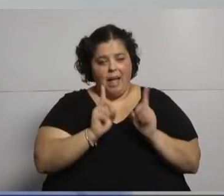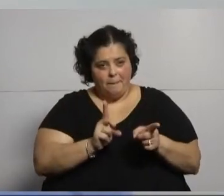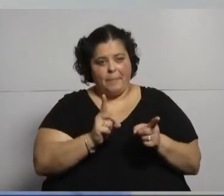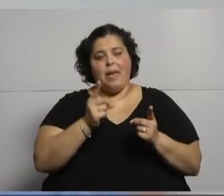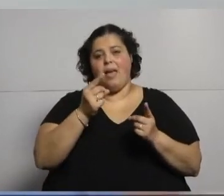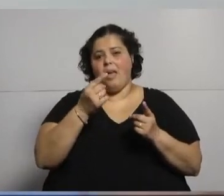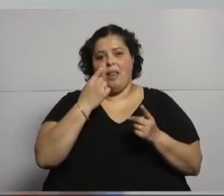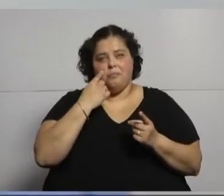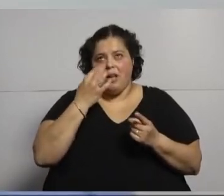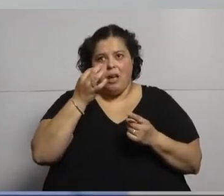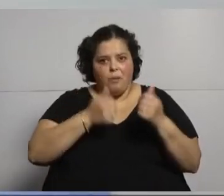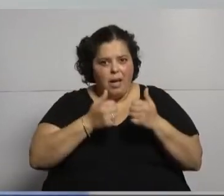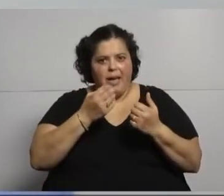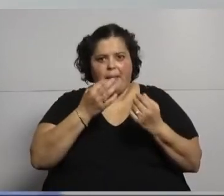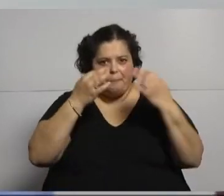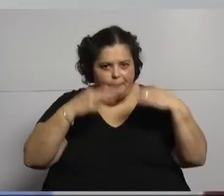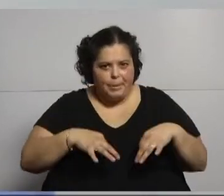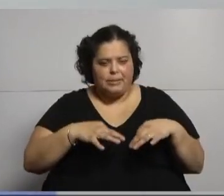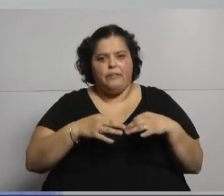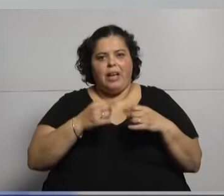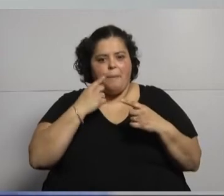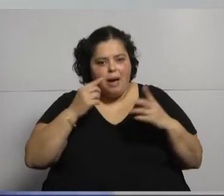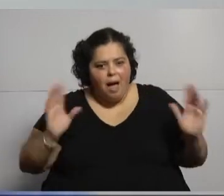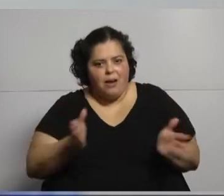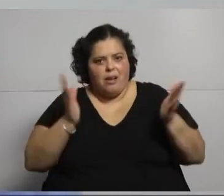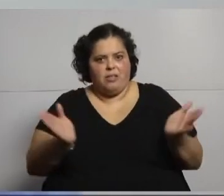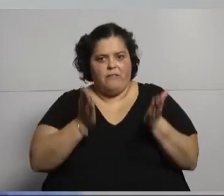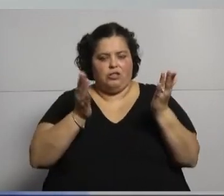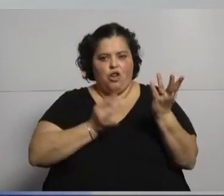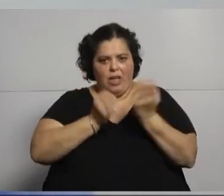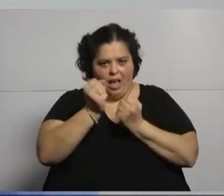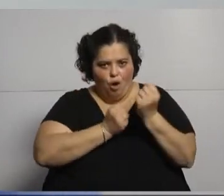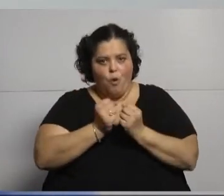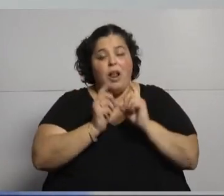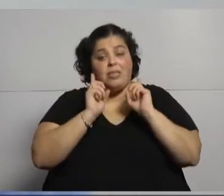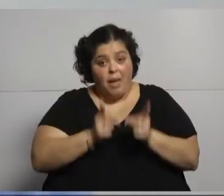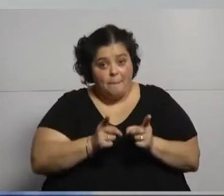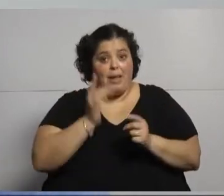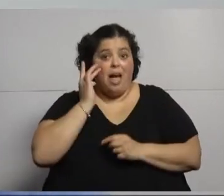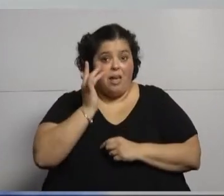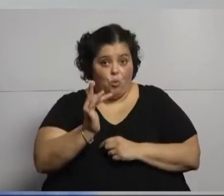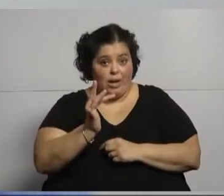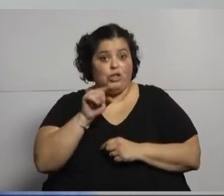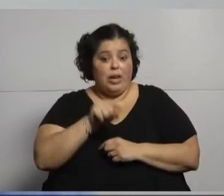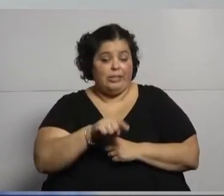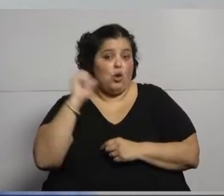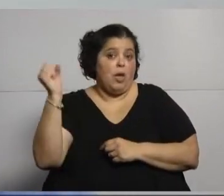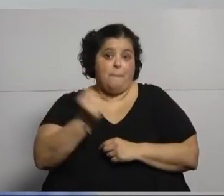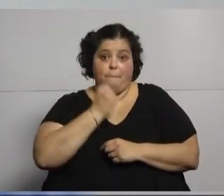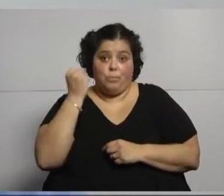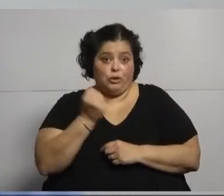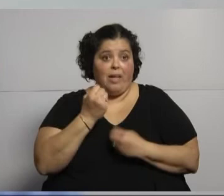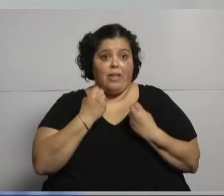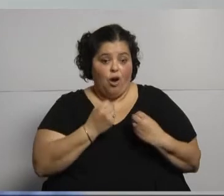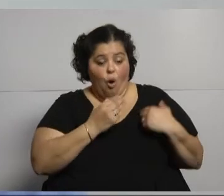de uso de tecnología que permitan apalancar procesos de reactivación económica y todo el tema de educación. Es una prioridad para nosotros efectivamente lograr dar